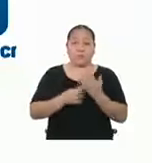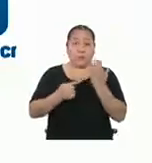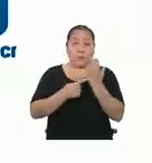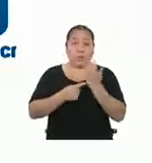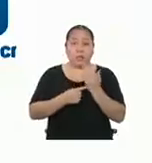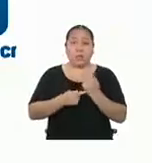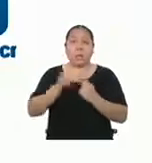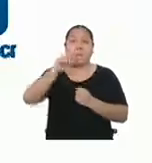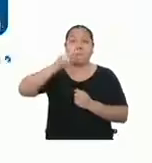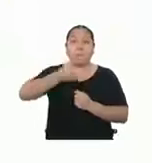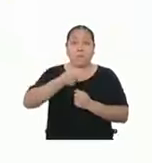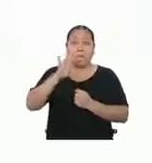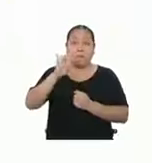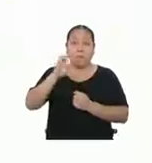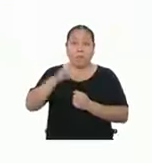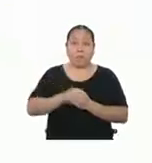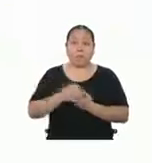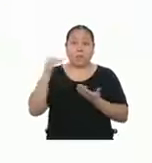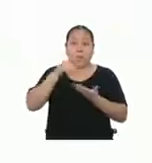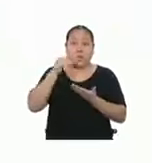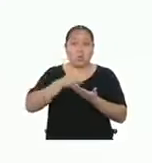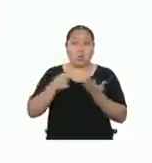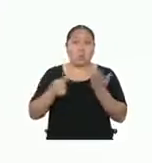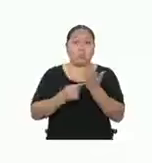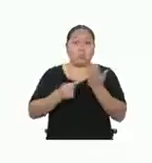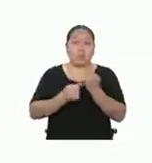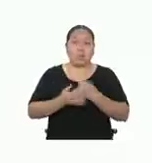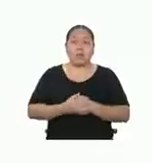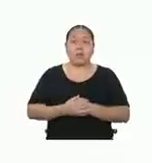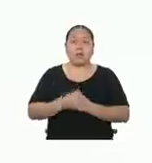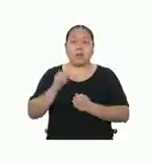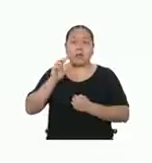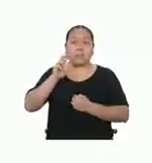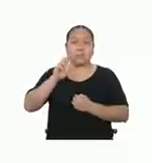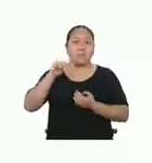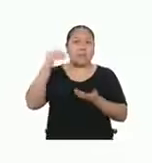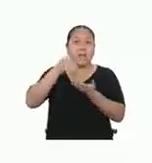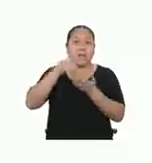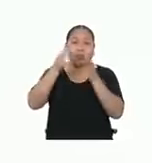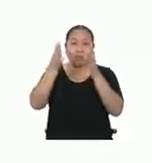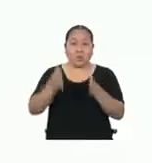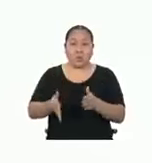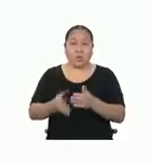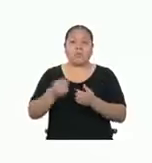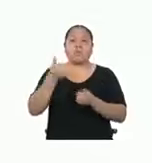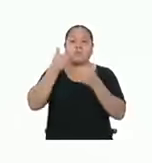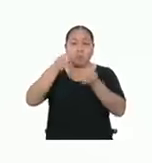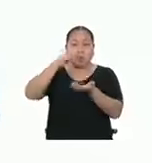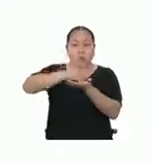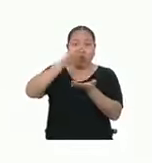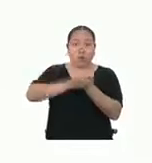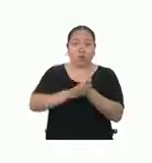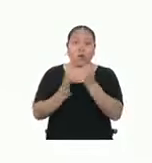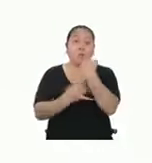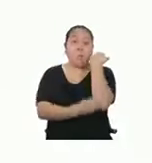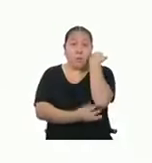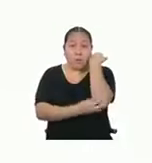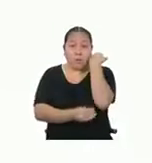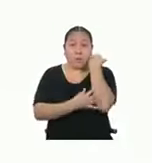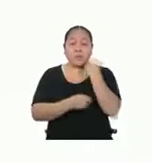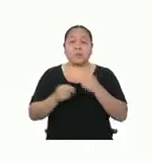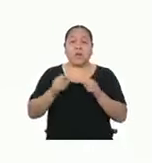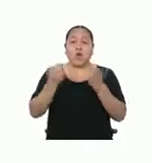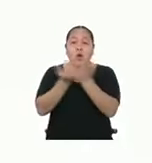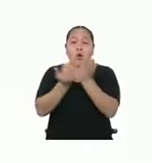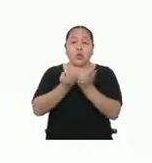estudiar una carrera técnica Dirigido a escolares del tercero y secundaria Con buen rendimiento académico En situación de pobreza o pobreza extrema